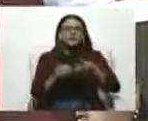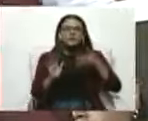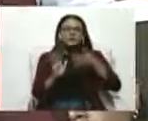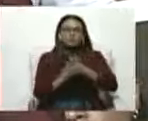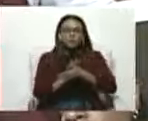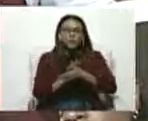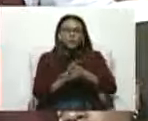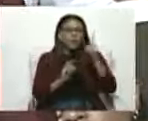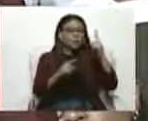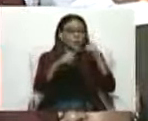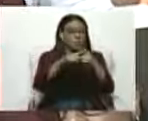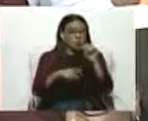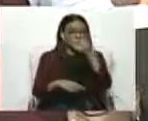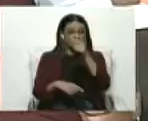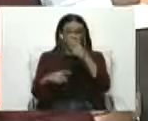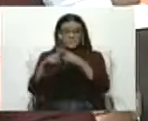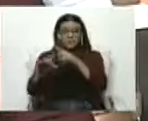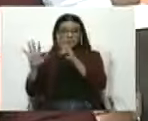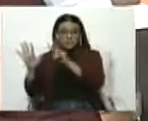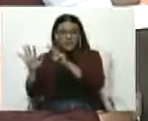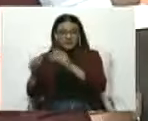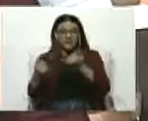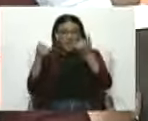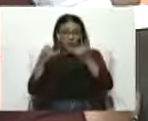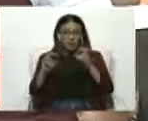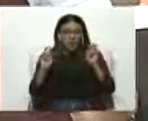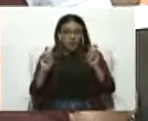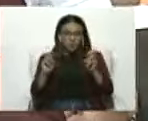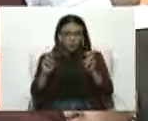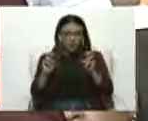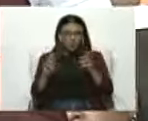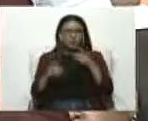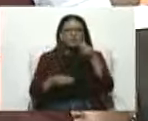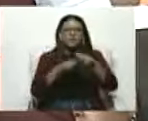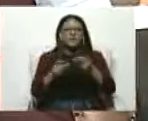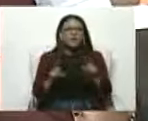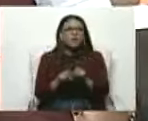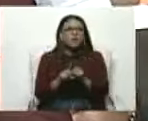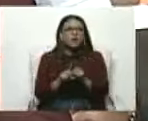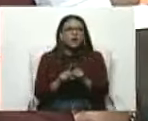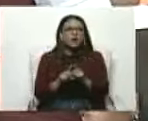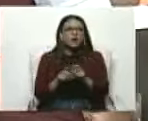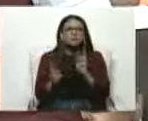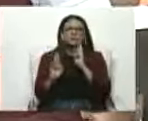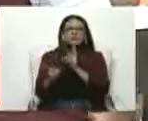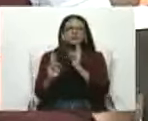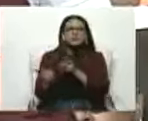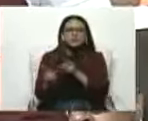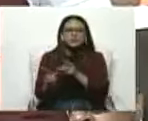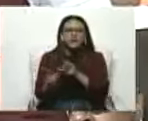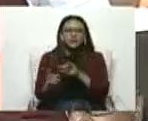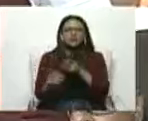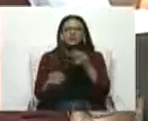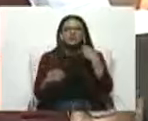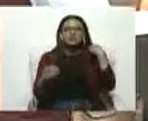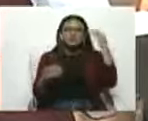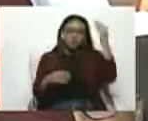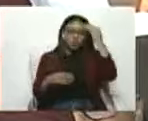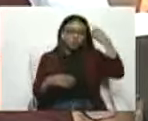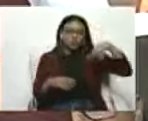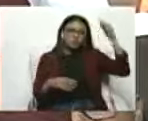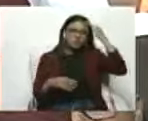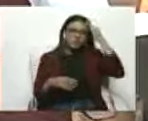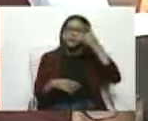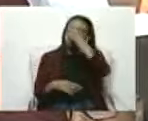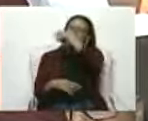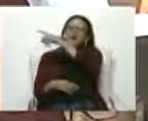del 1x10x7, tomando en cuenta que no faltarán opiniones con respecto a la oposición y cuestionamiento. ¿Qué lectura